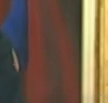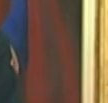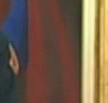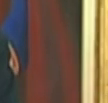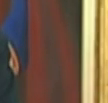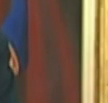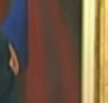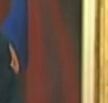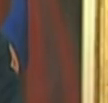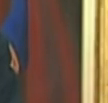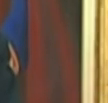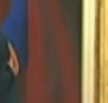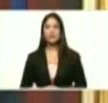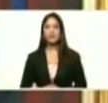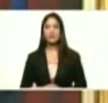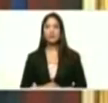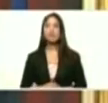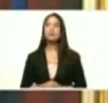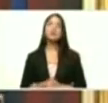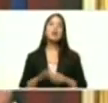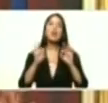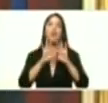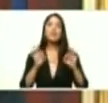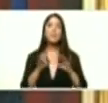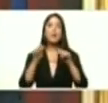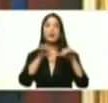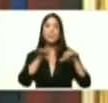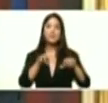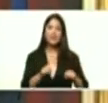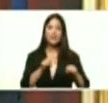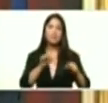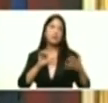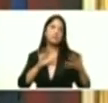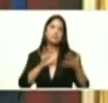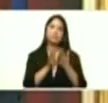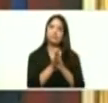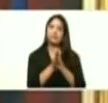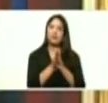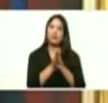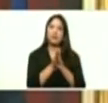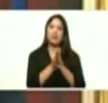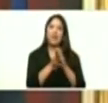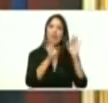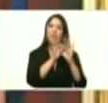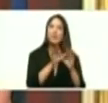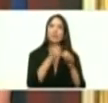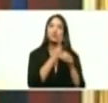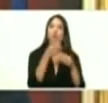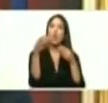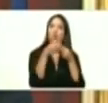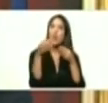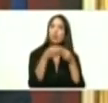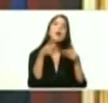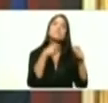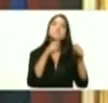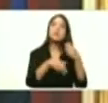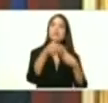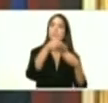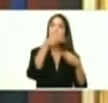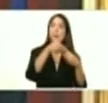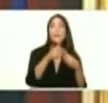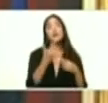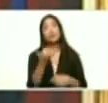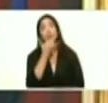El agotamiento del modelo capitalista-rentista que tenemos. Y los errores nuestros en política económica.